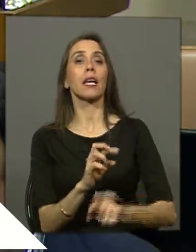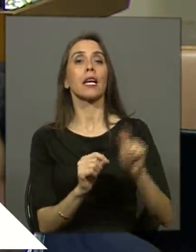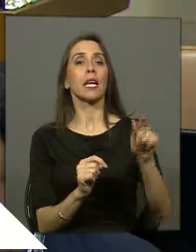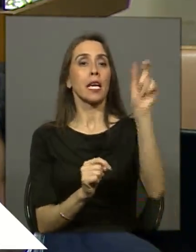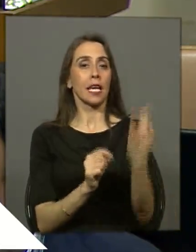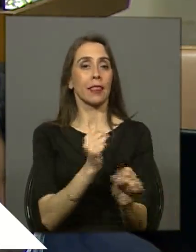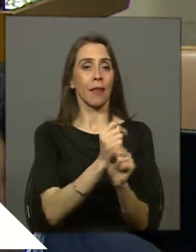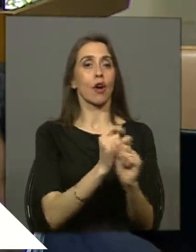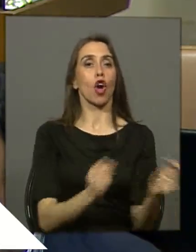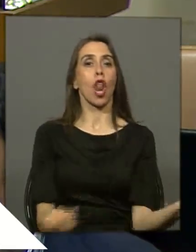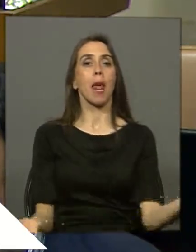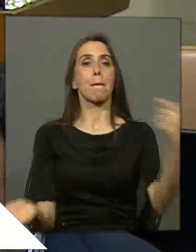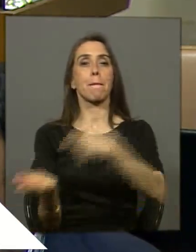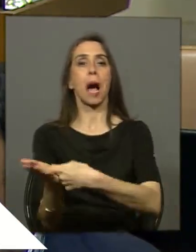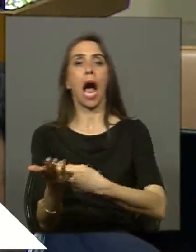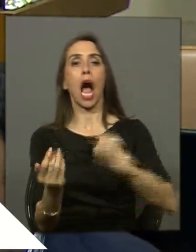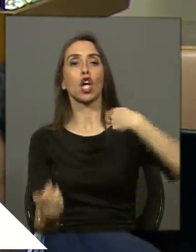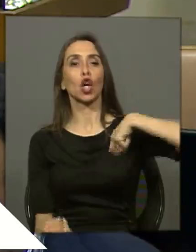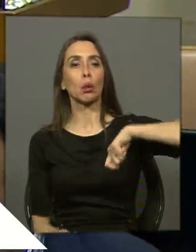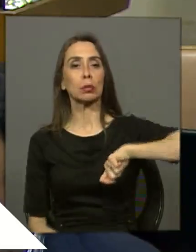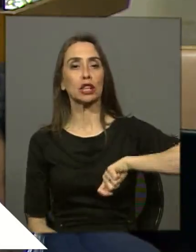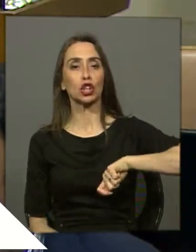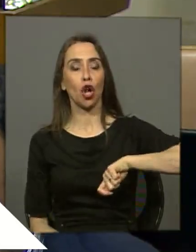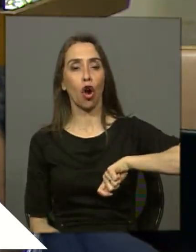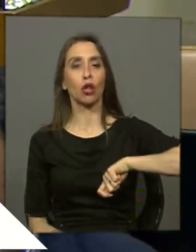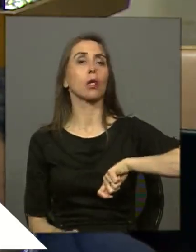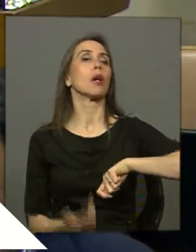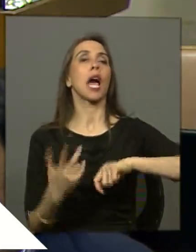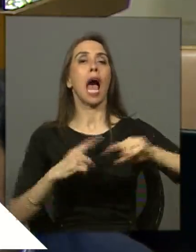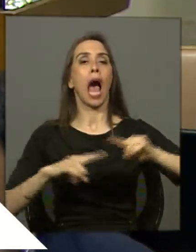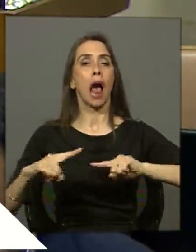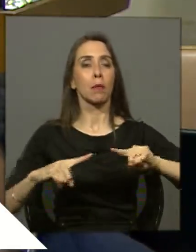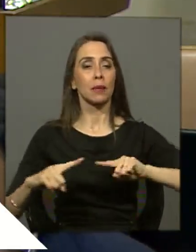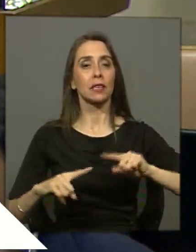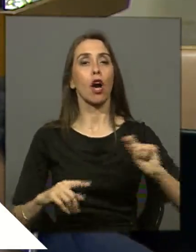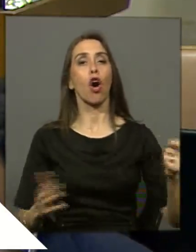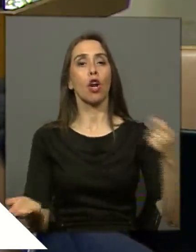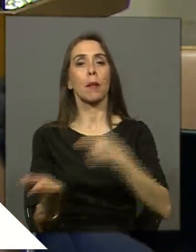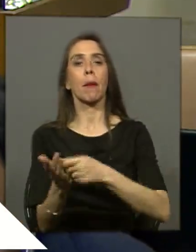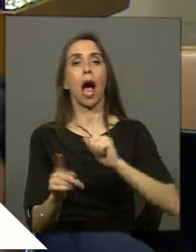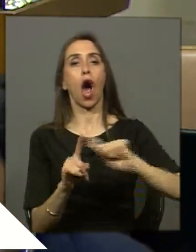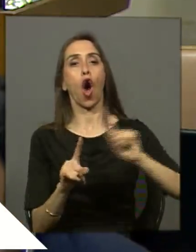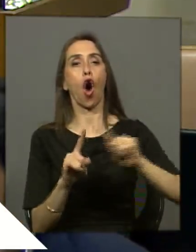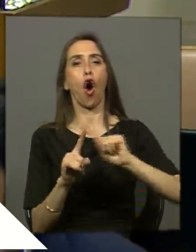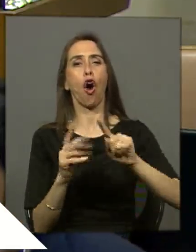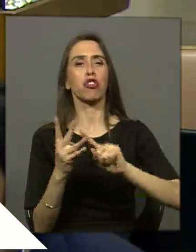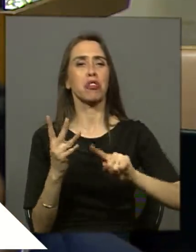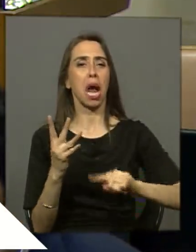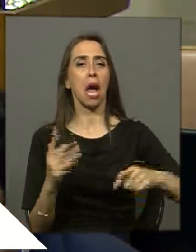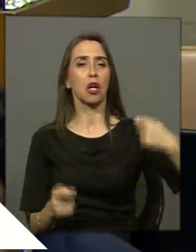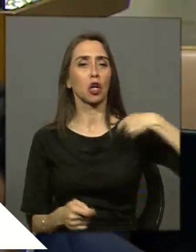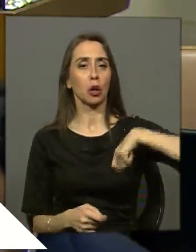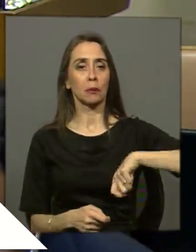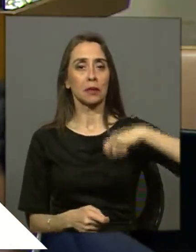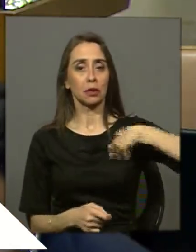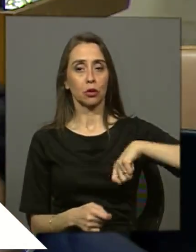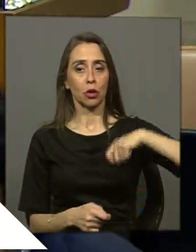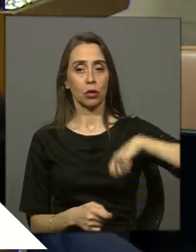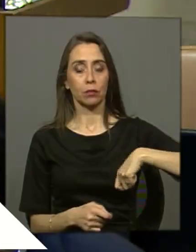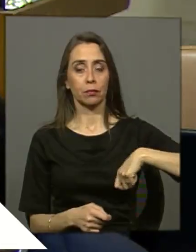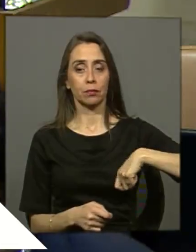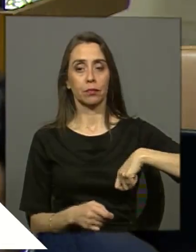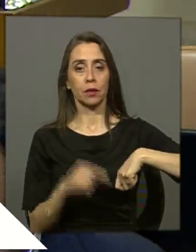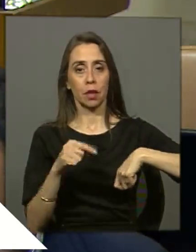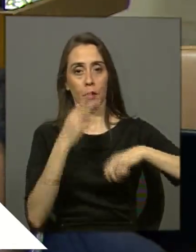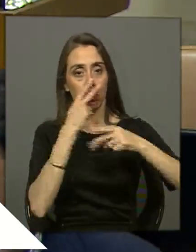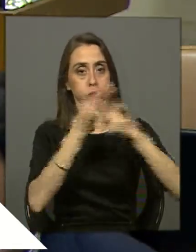sean las de administración propiamente tal u otras que se han hecho populares